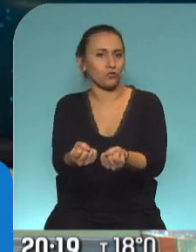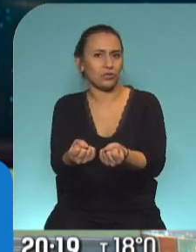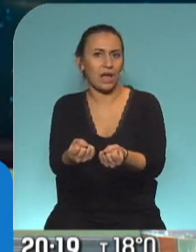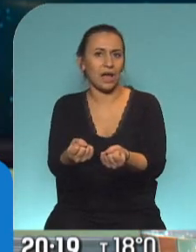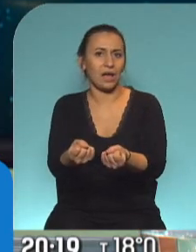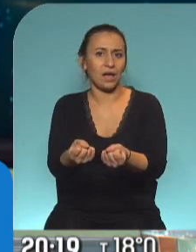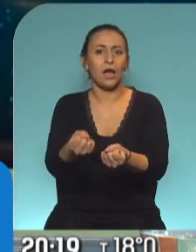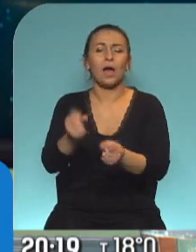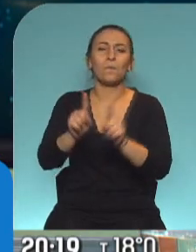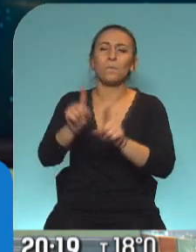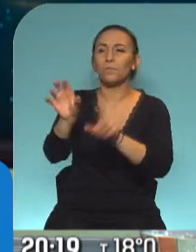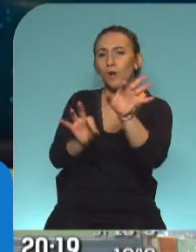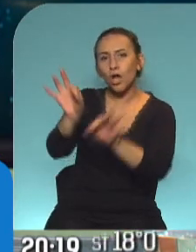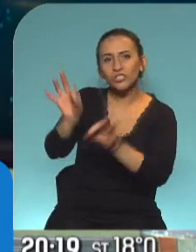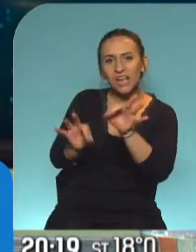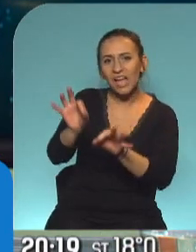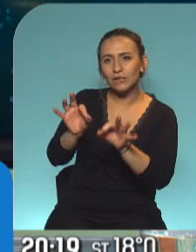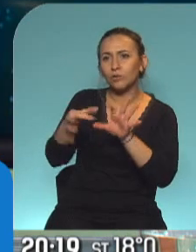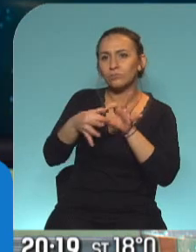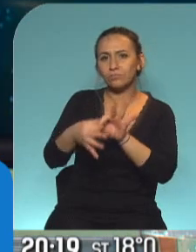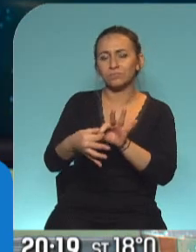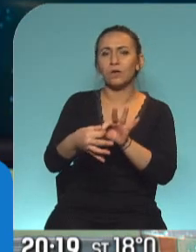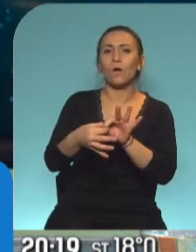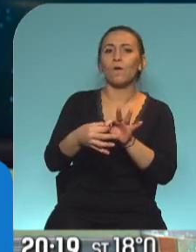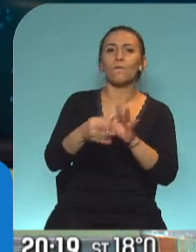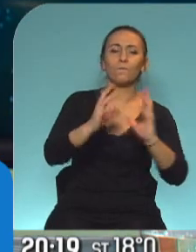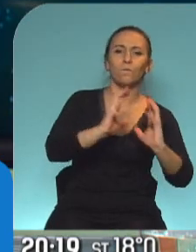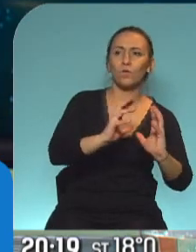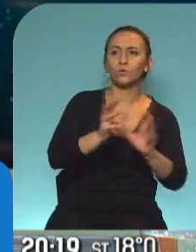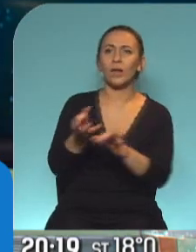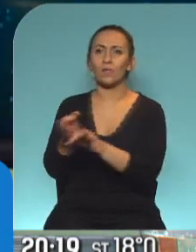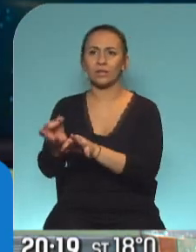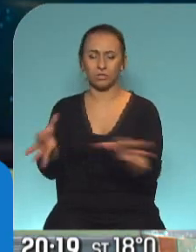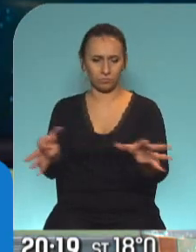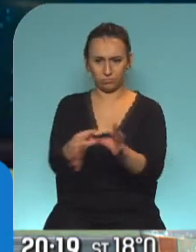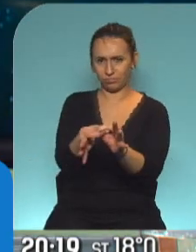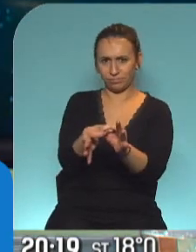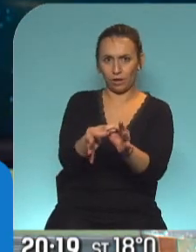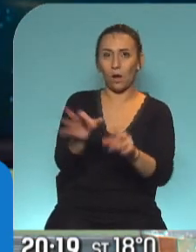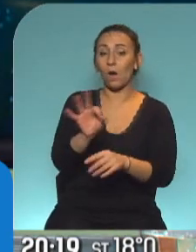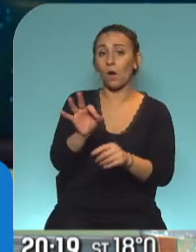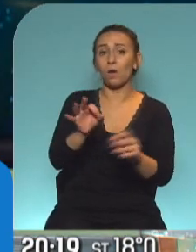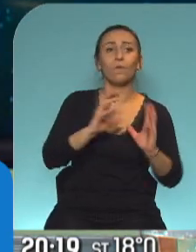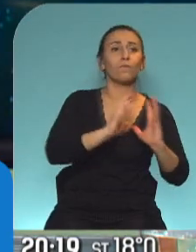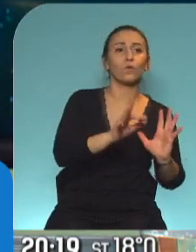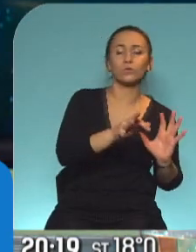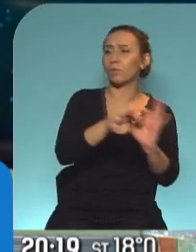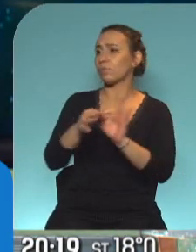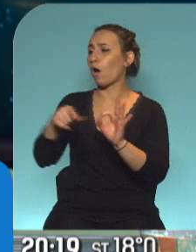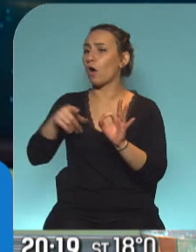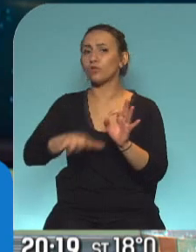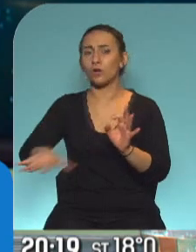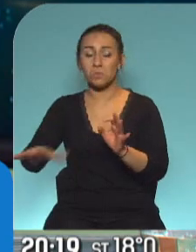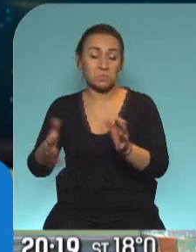apoya algunos proyectos que vinculan al fútbol con la educación o con otros ámbitos, pero no es muy concreto,